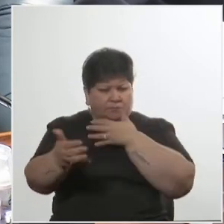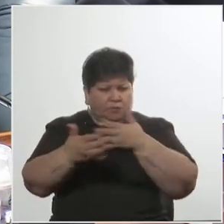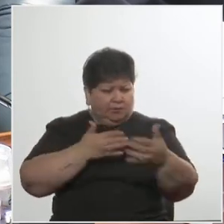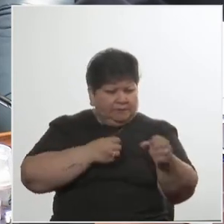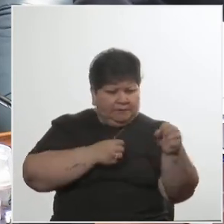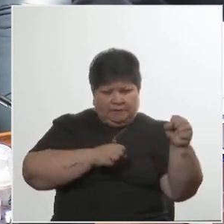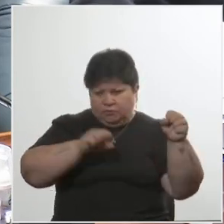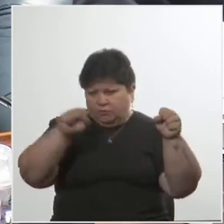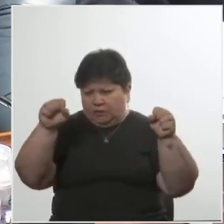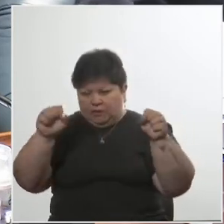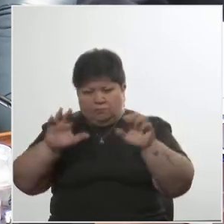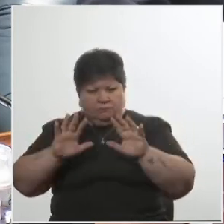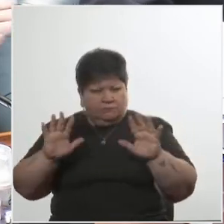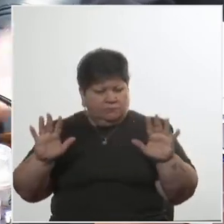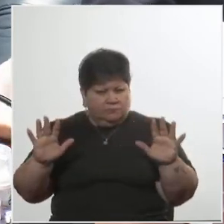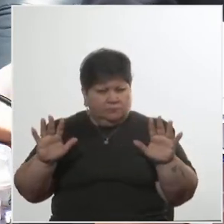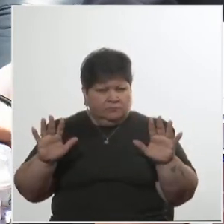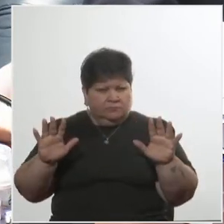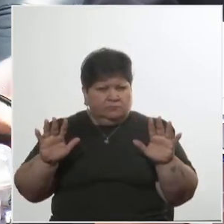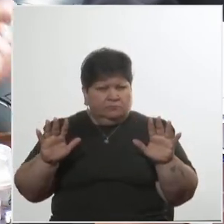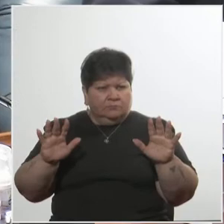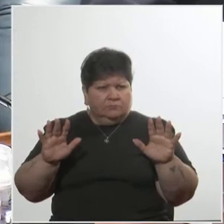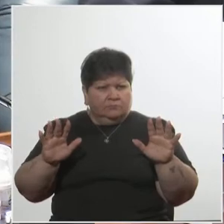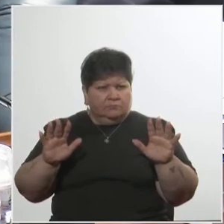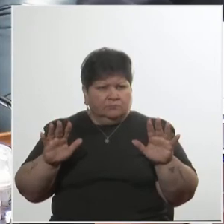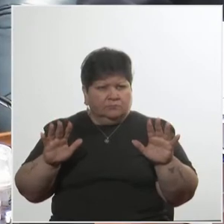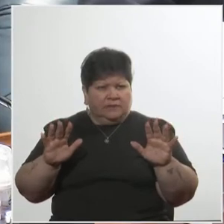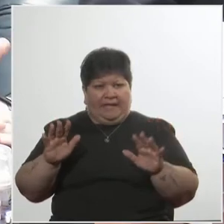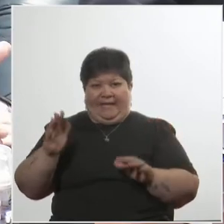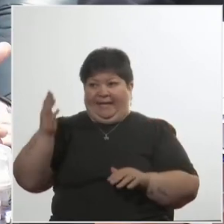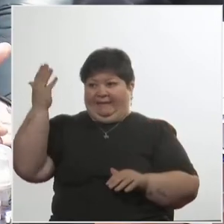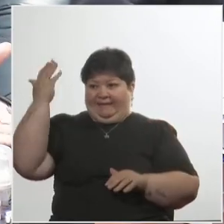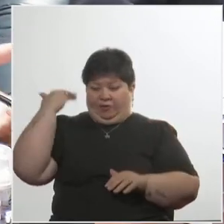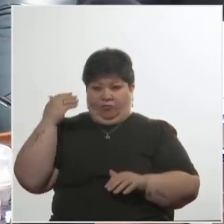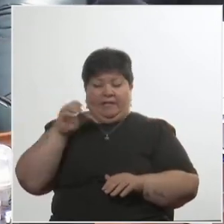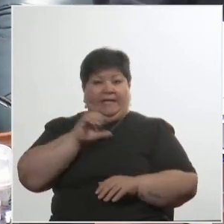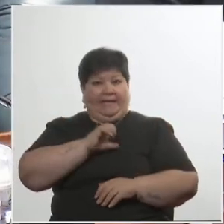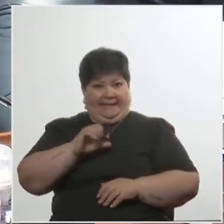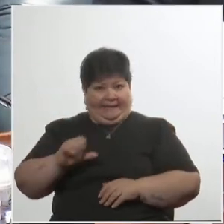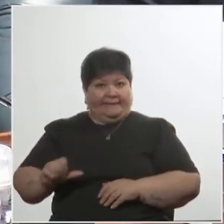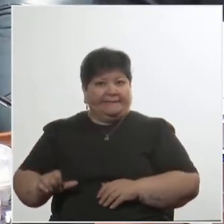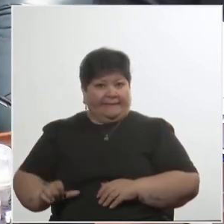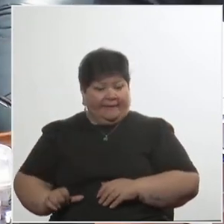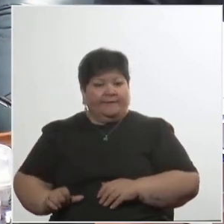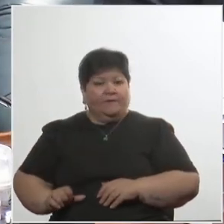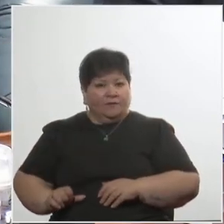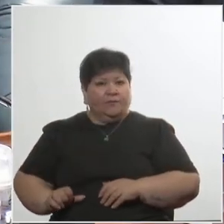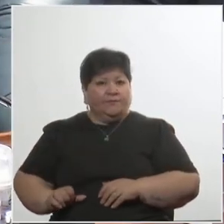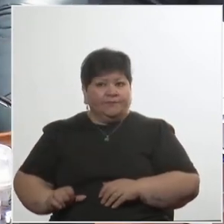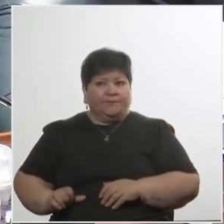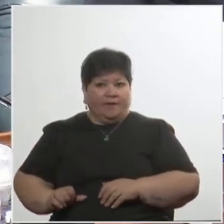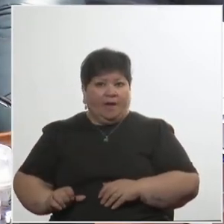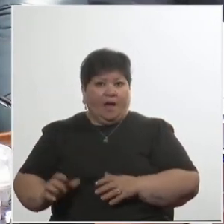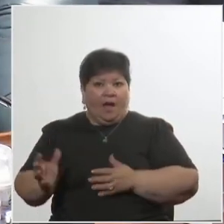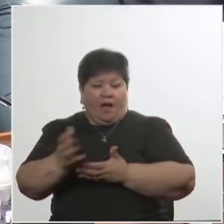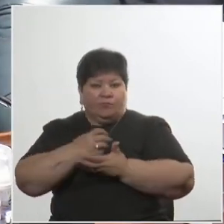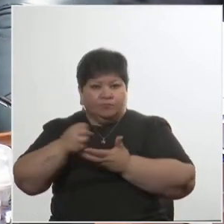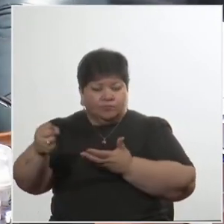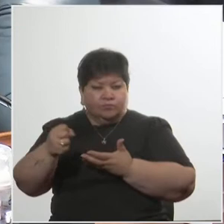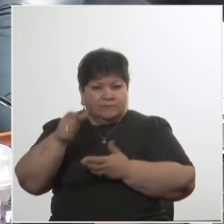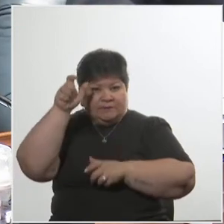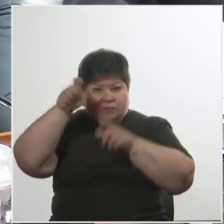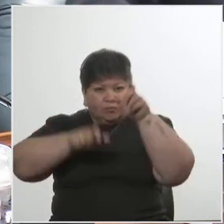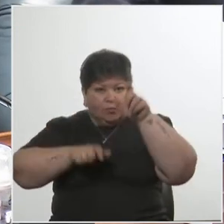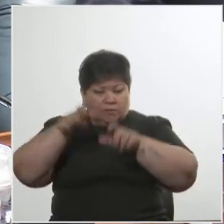porque lo anterior no tiene punta a comparación con esto anterior era el estado que abusaba de